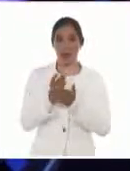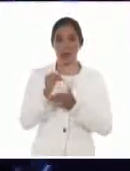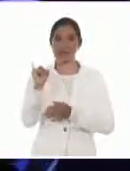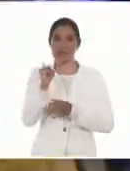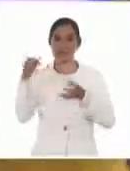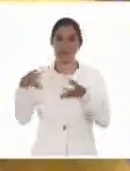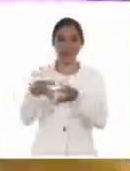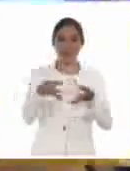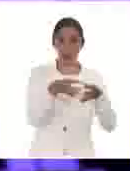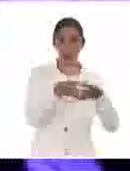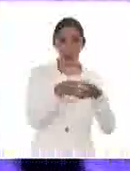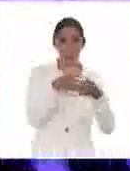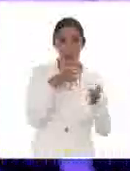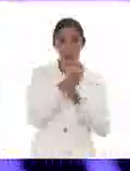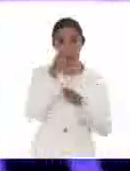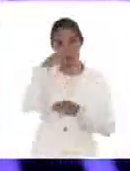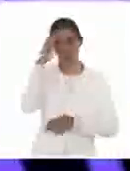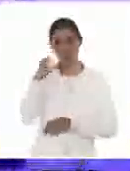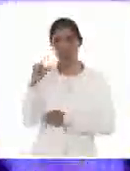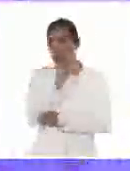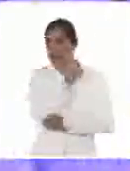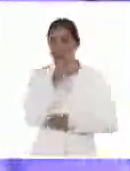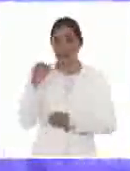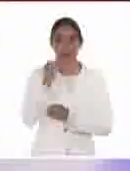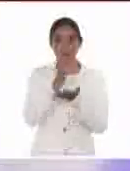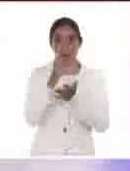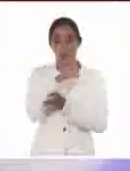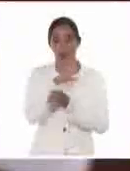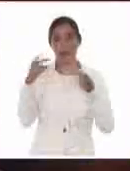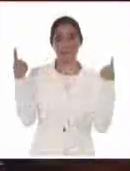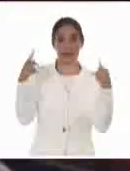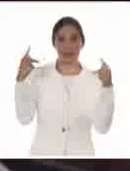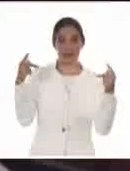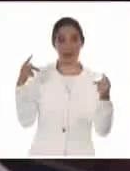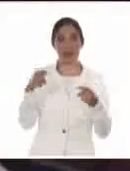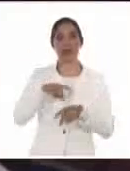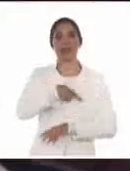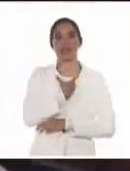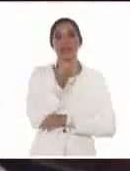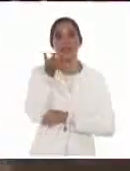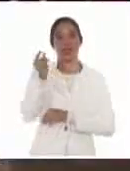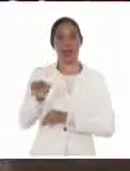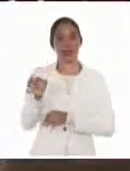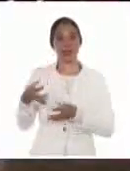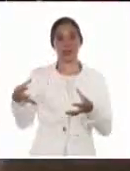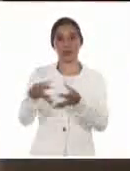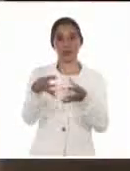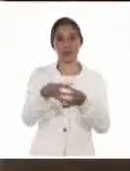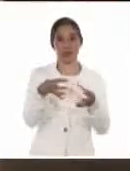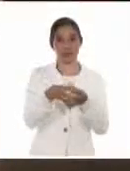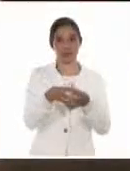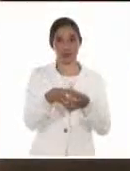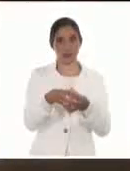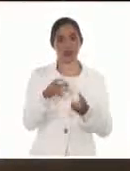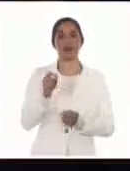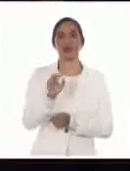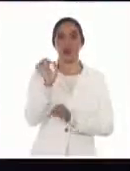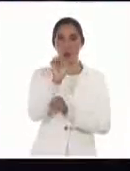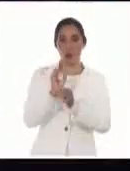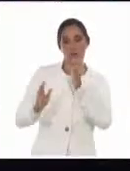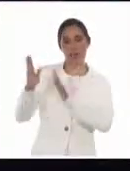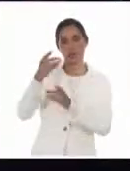el Coro Selectivo de la Escuela Profesional de Arte, la Orquesta Jazz Band Santiago, la Sinfónica de Oriente y varios